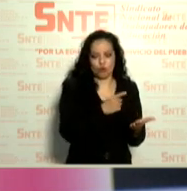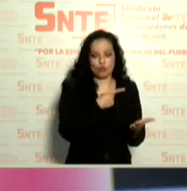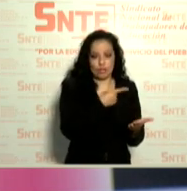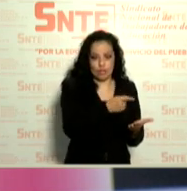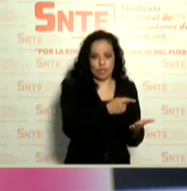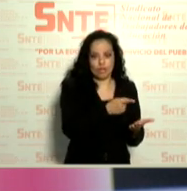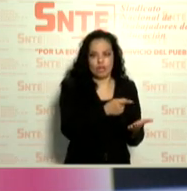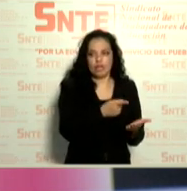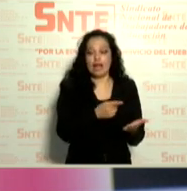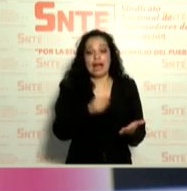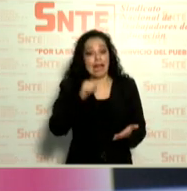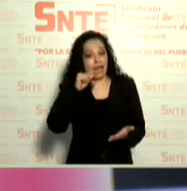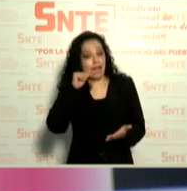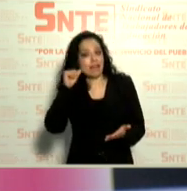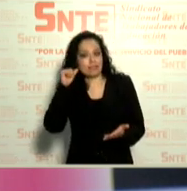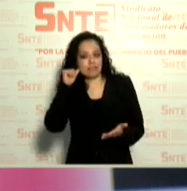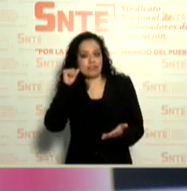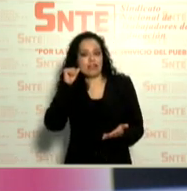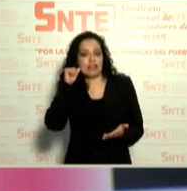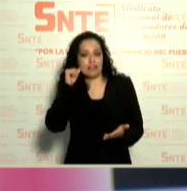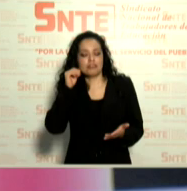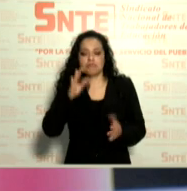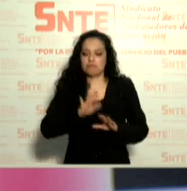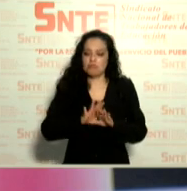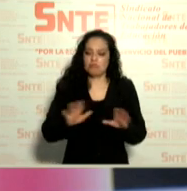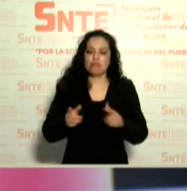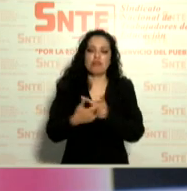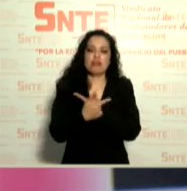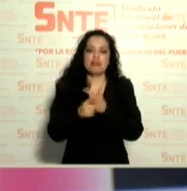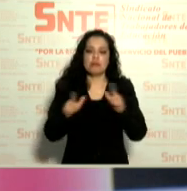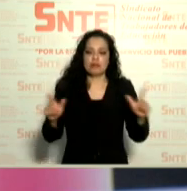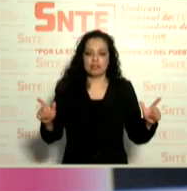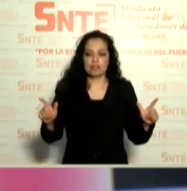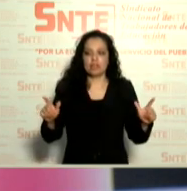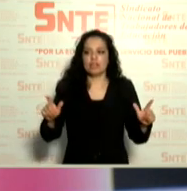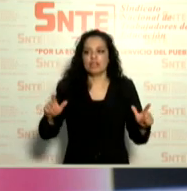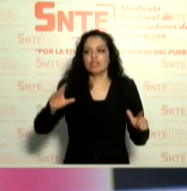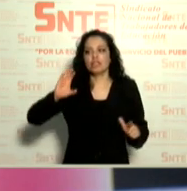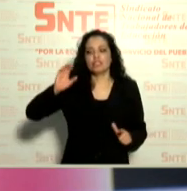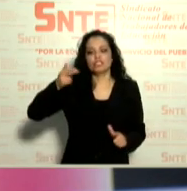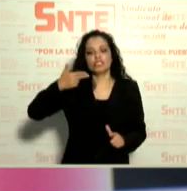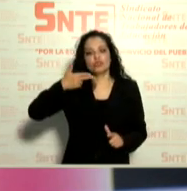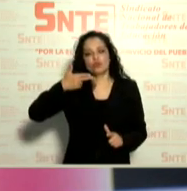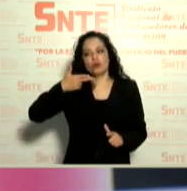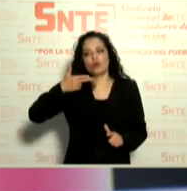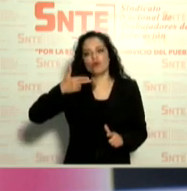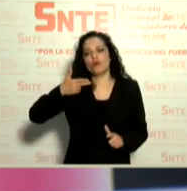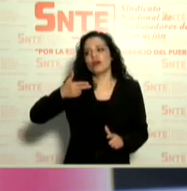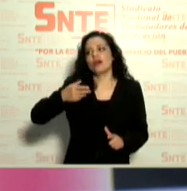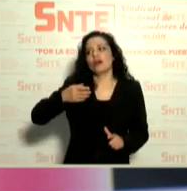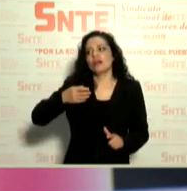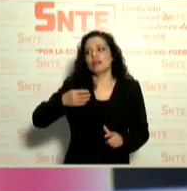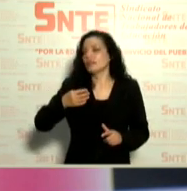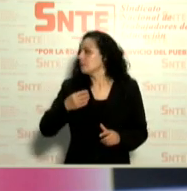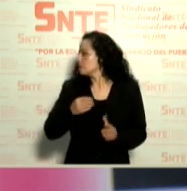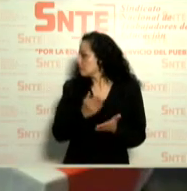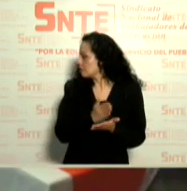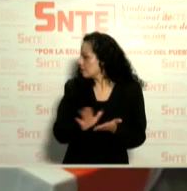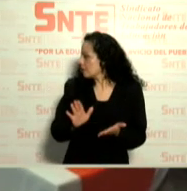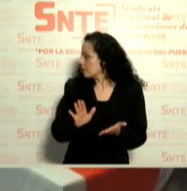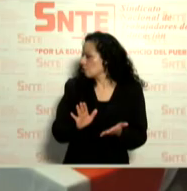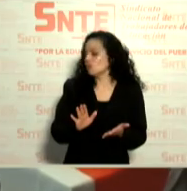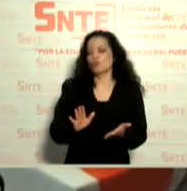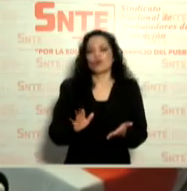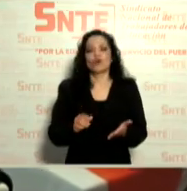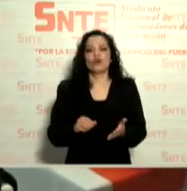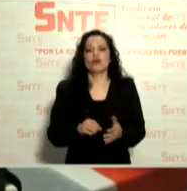entrega de los libros de texto gratuitos en Chihuahua, desechando el recurso promovido por el gobierno del